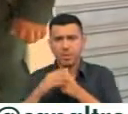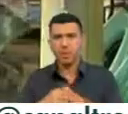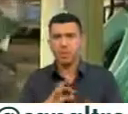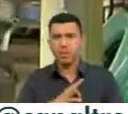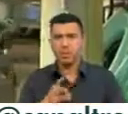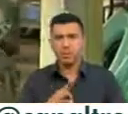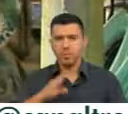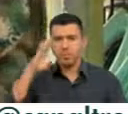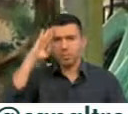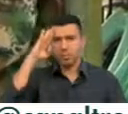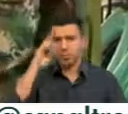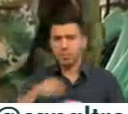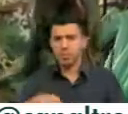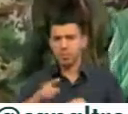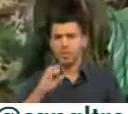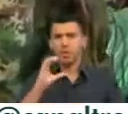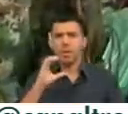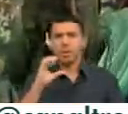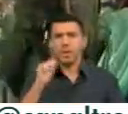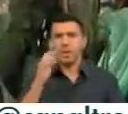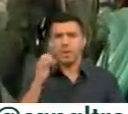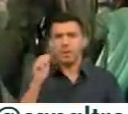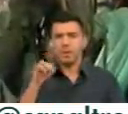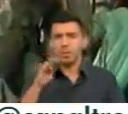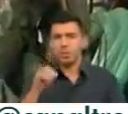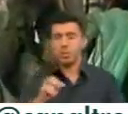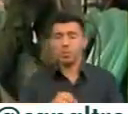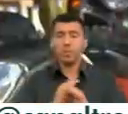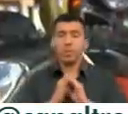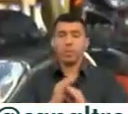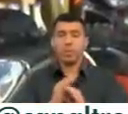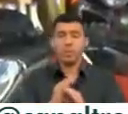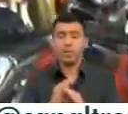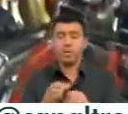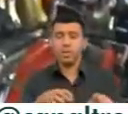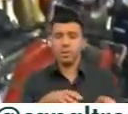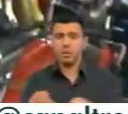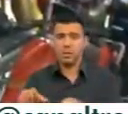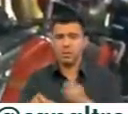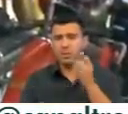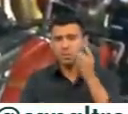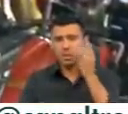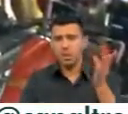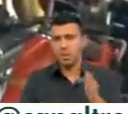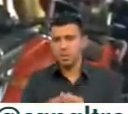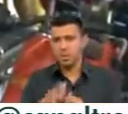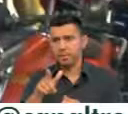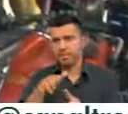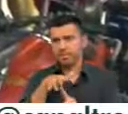seguridad en estas poblaciones del catatumbo con el fin de evitar que más hechos subversivos se presenten sobre estas poblaciones